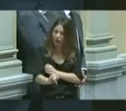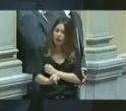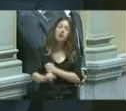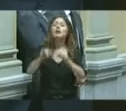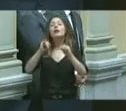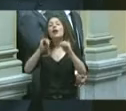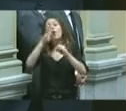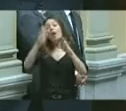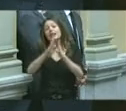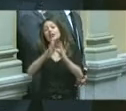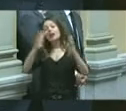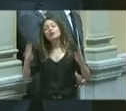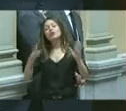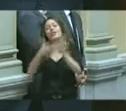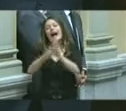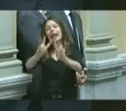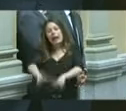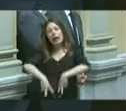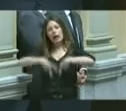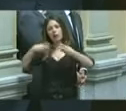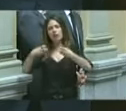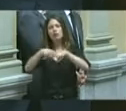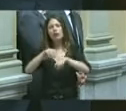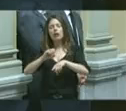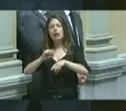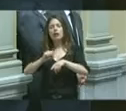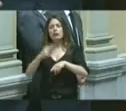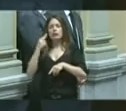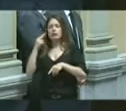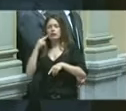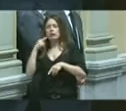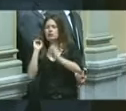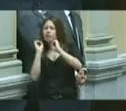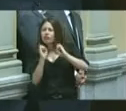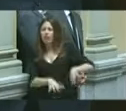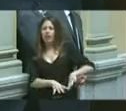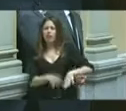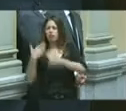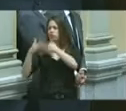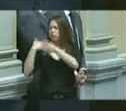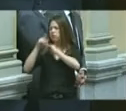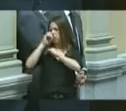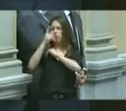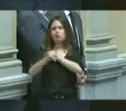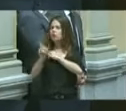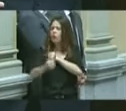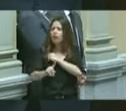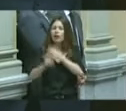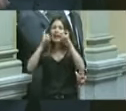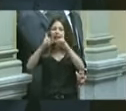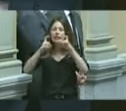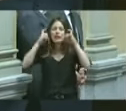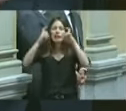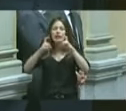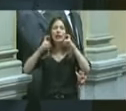la decidida a la renovación, la que se libere de la atadura narcótica del miedo, del andar cansino de la inercia. No intentemos el imposible de